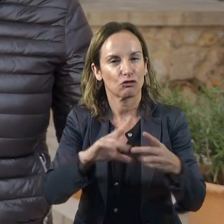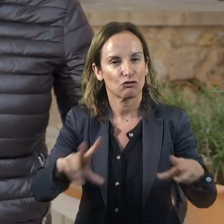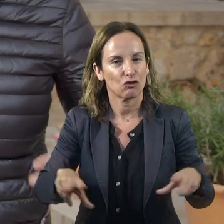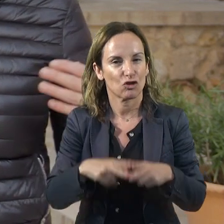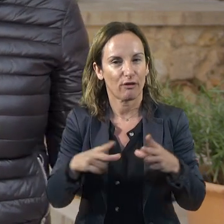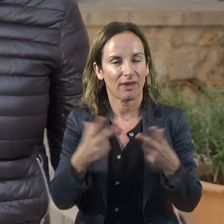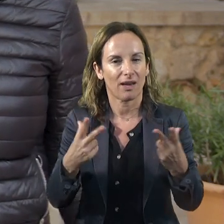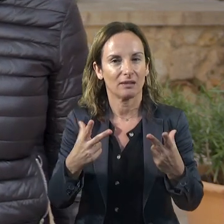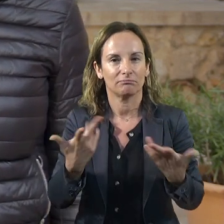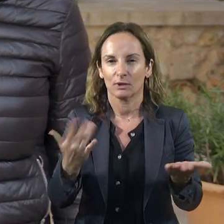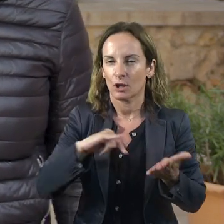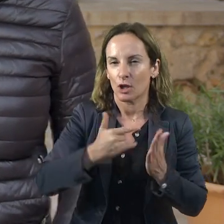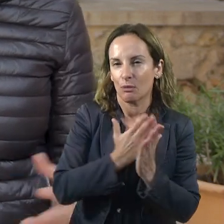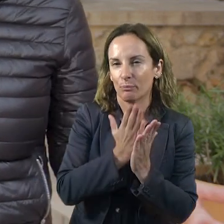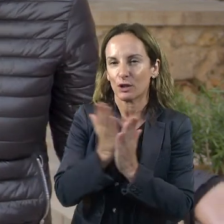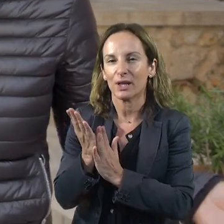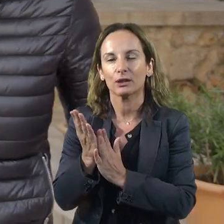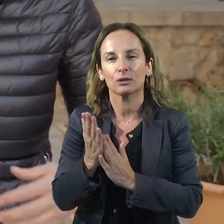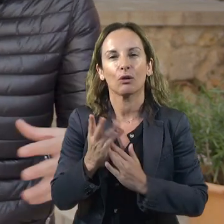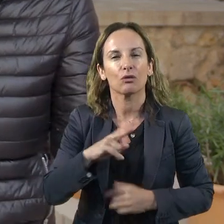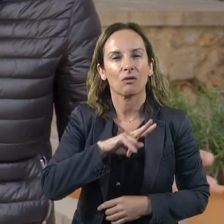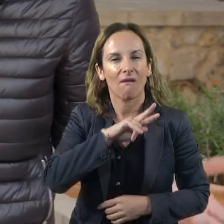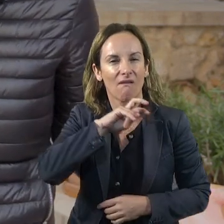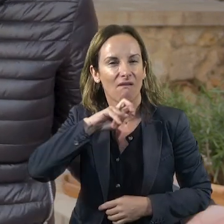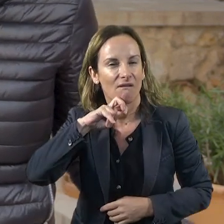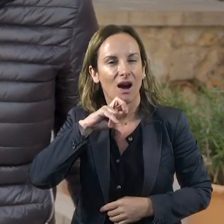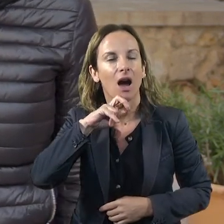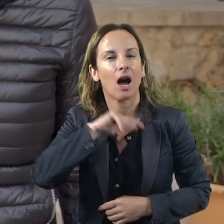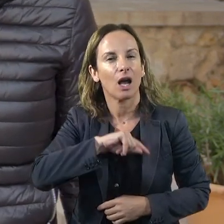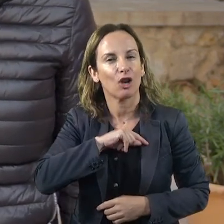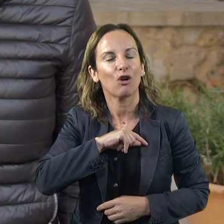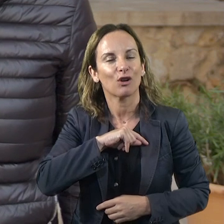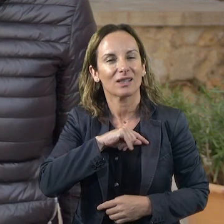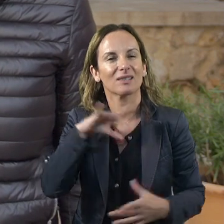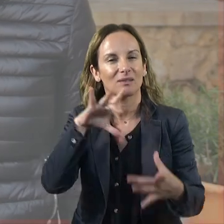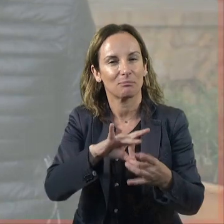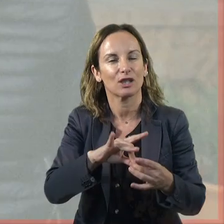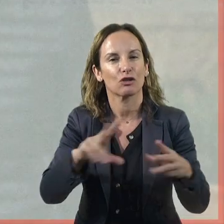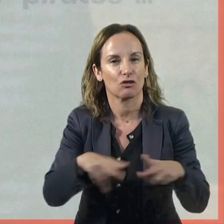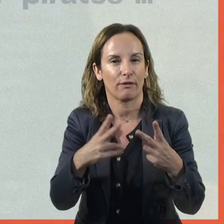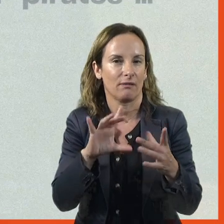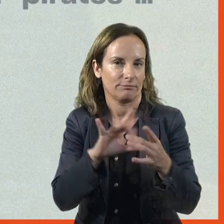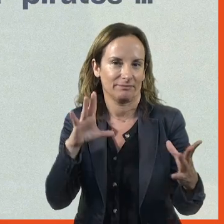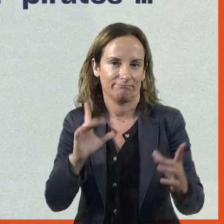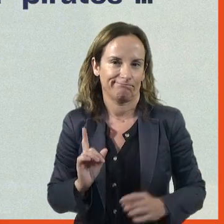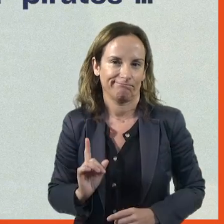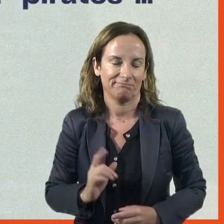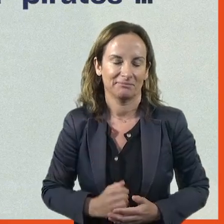añadimos valores y proyectos que interfieran también con nuestra realidad social, ¿no?